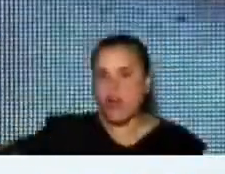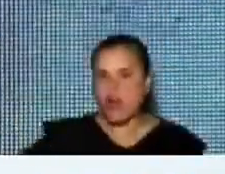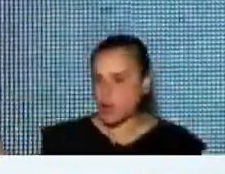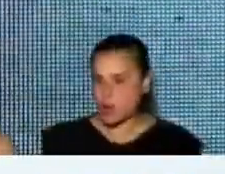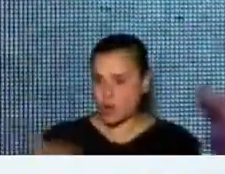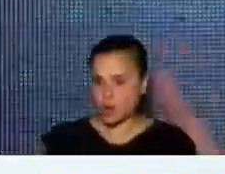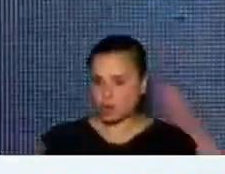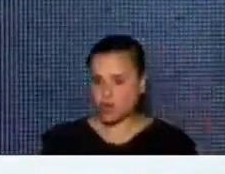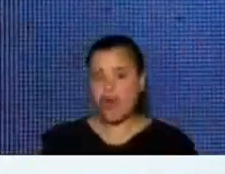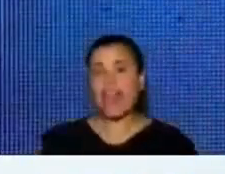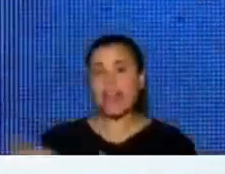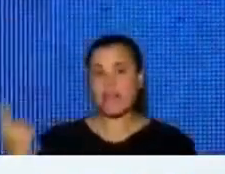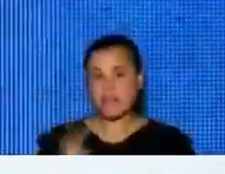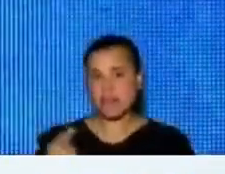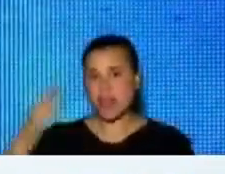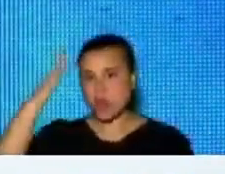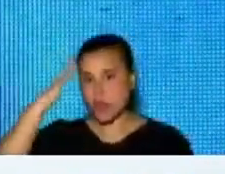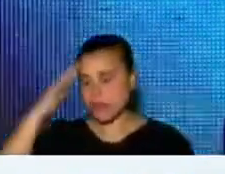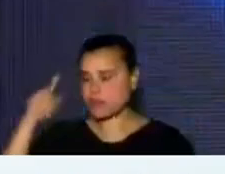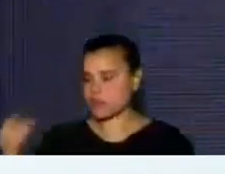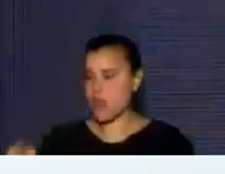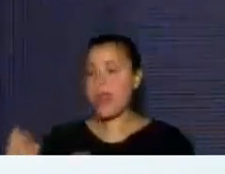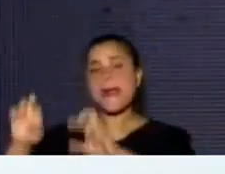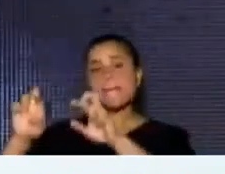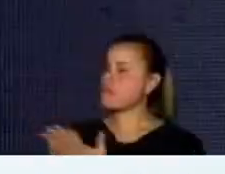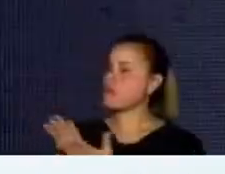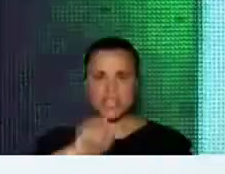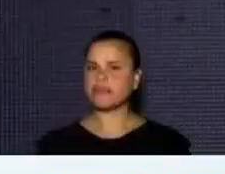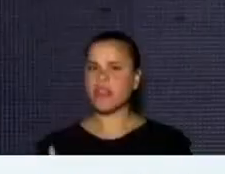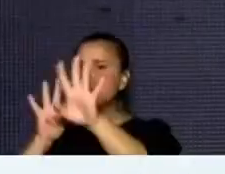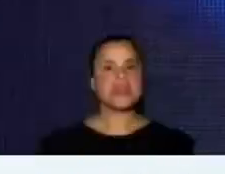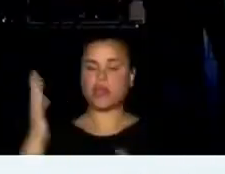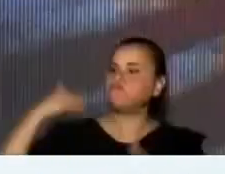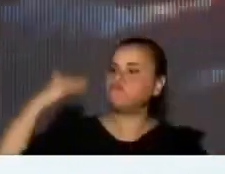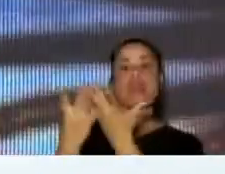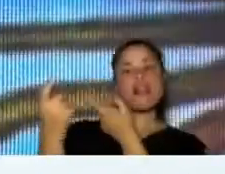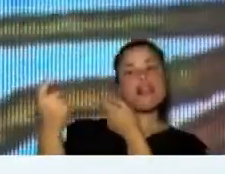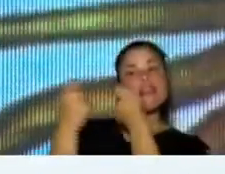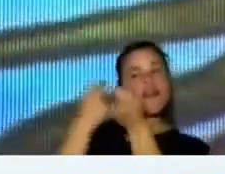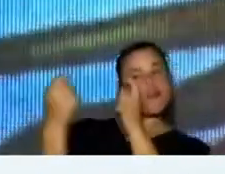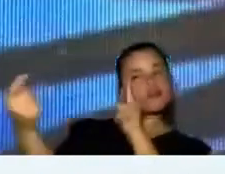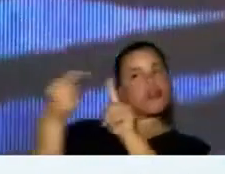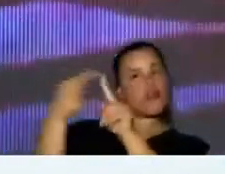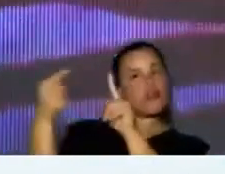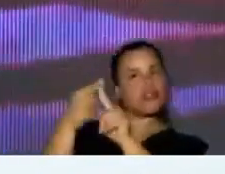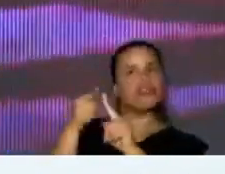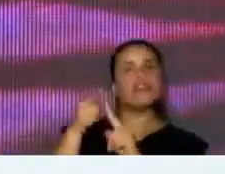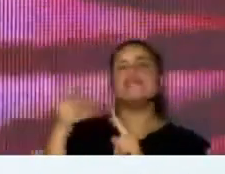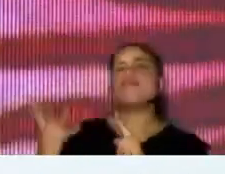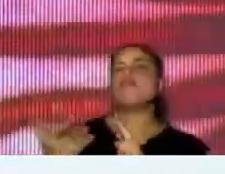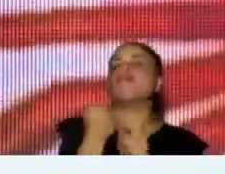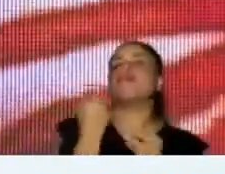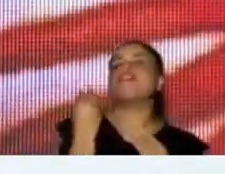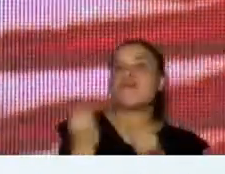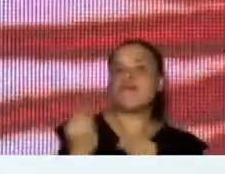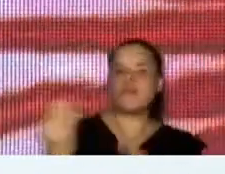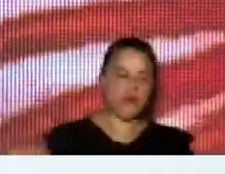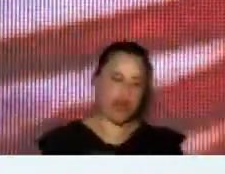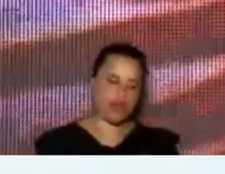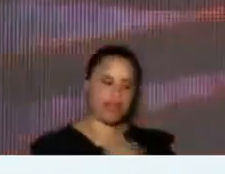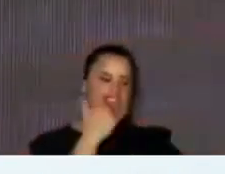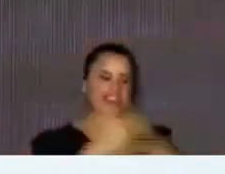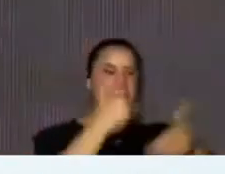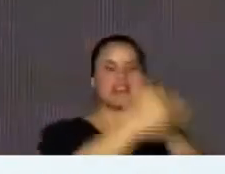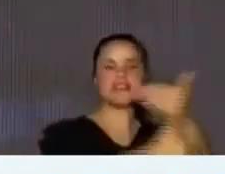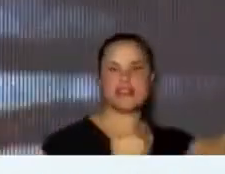Jorge Capitanich fue el único que llevó adelante una serie de propuestas que viene con